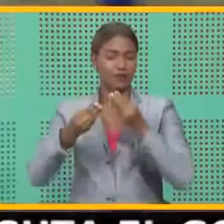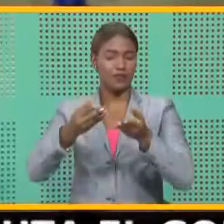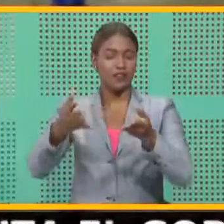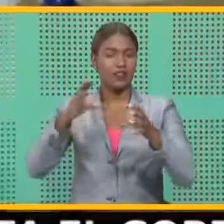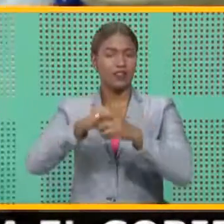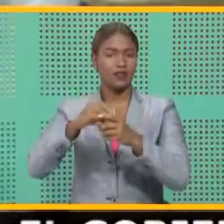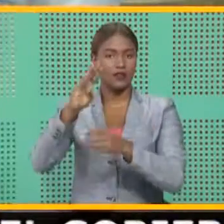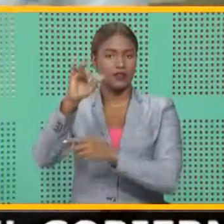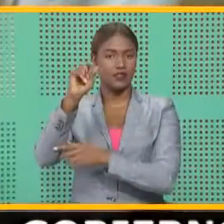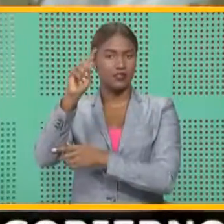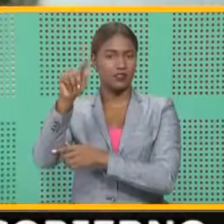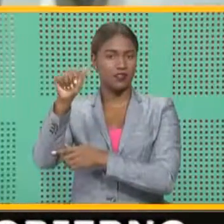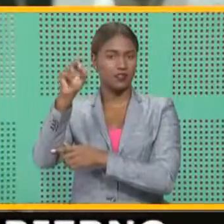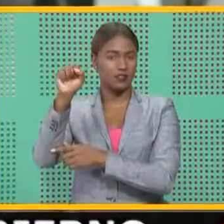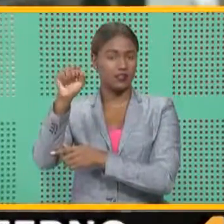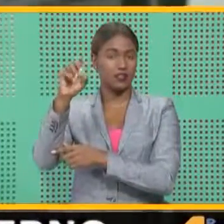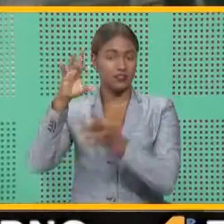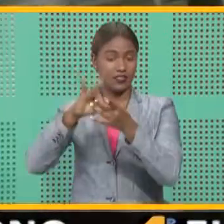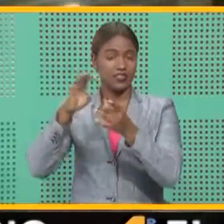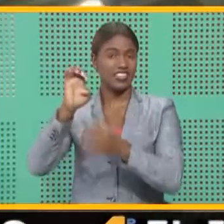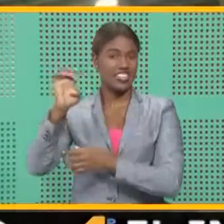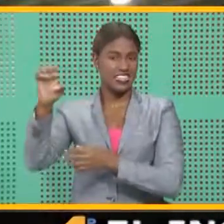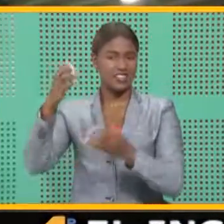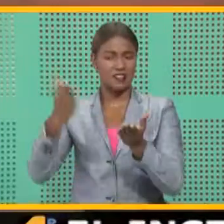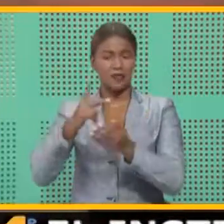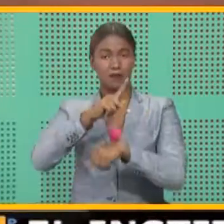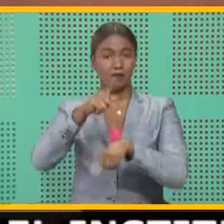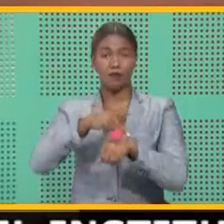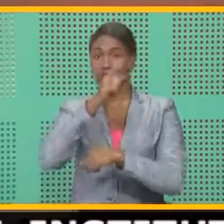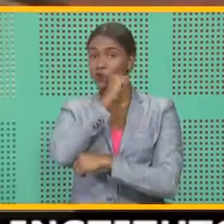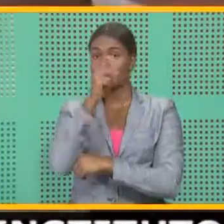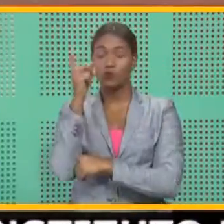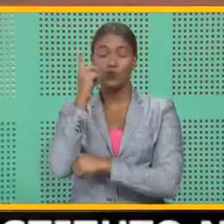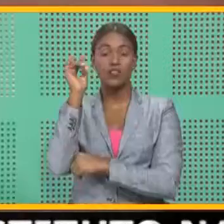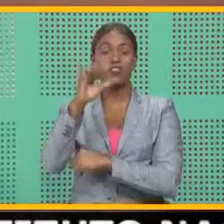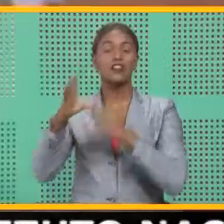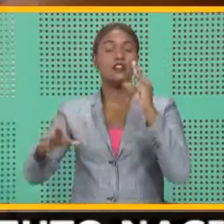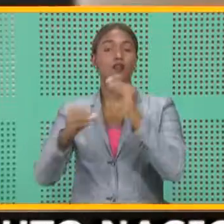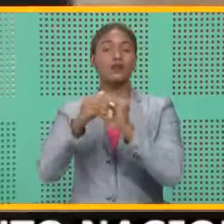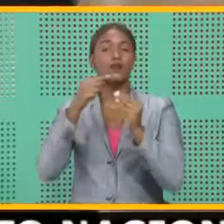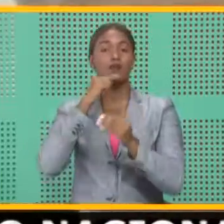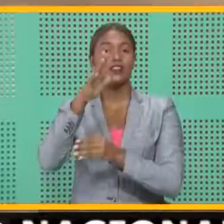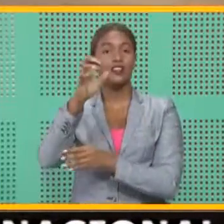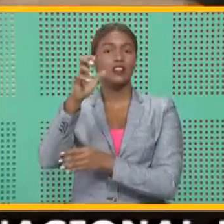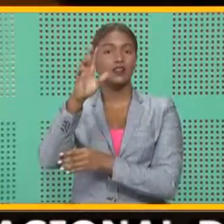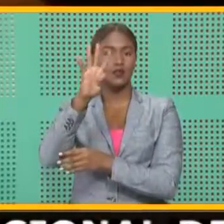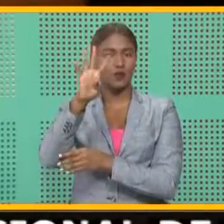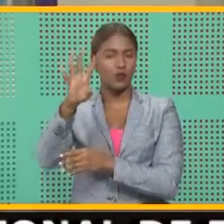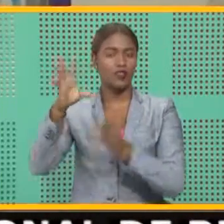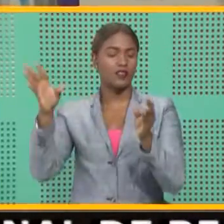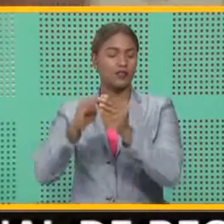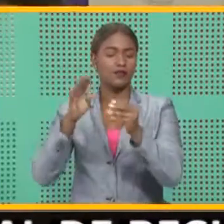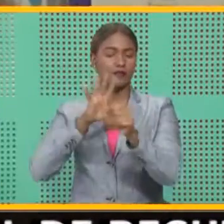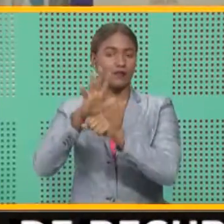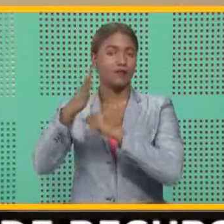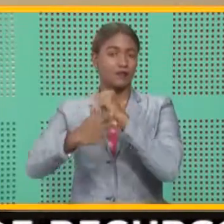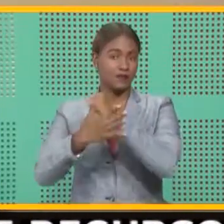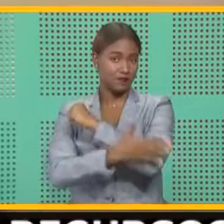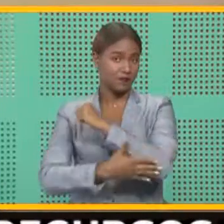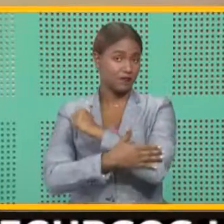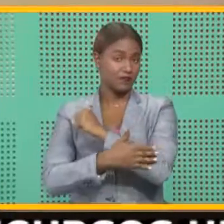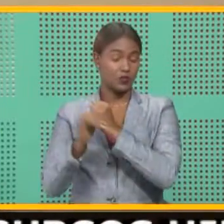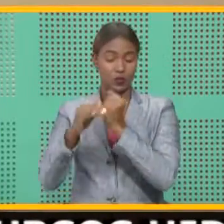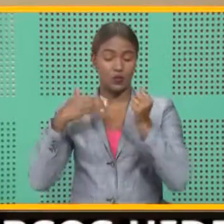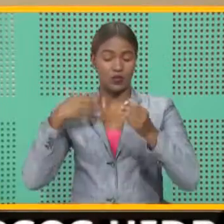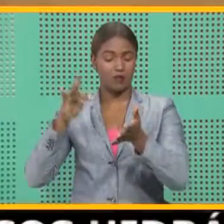Este, provincia de Santo Domingo. Con esta farmacia del pueblo suman 544 en todo el país. Entre los medicamentos que